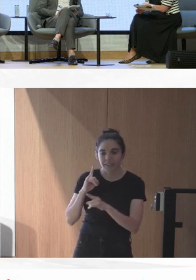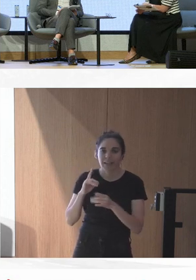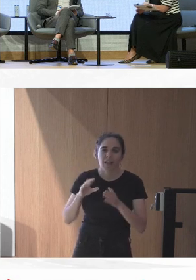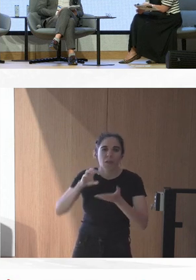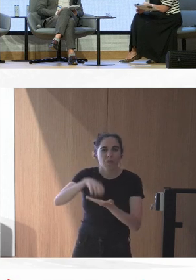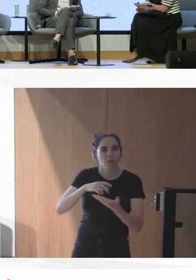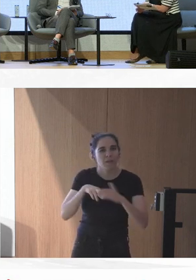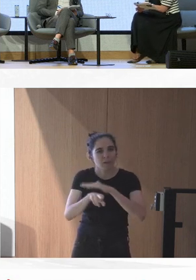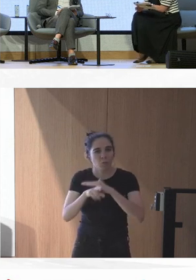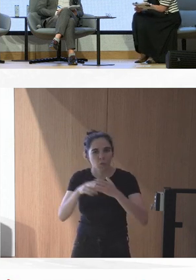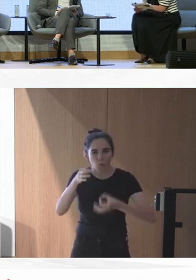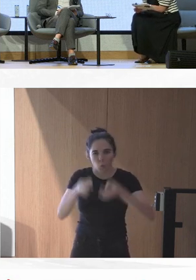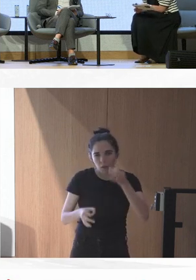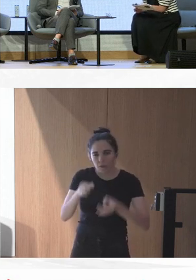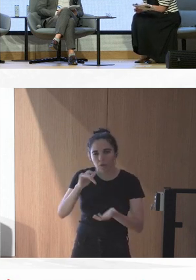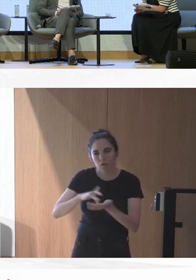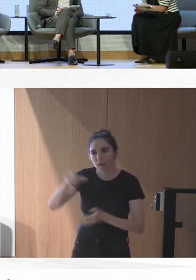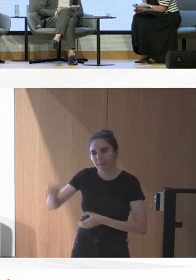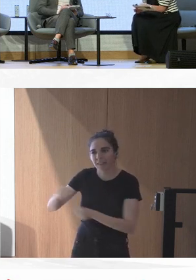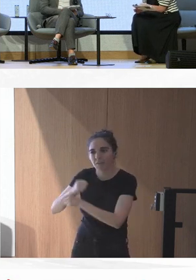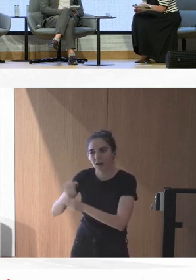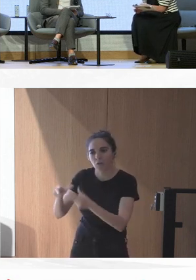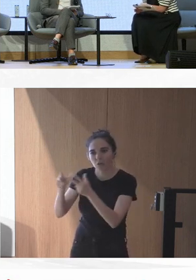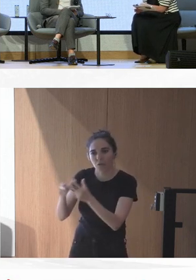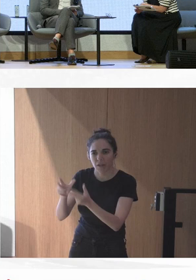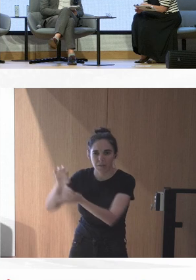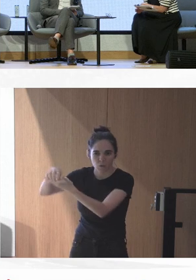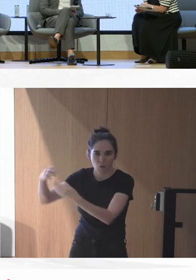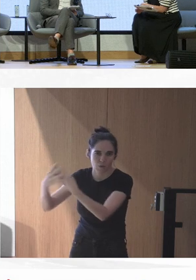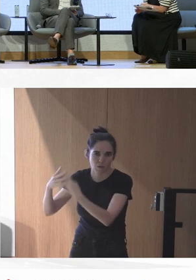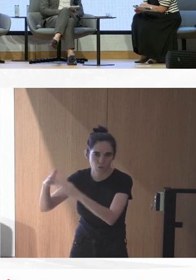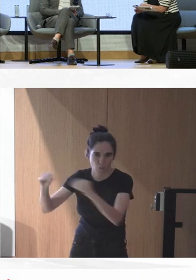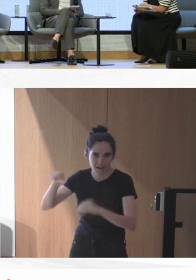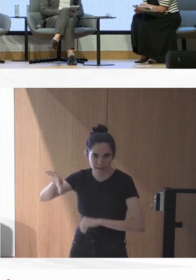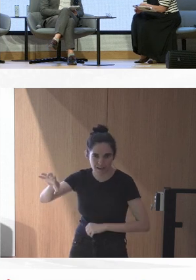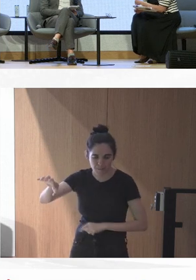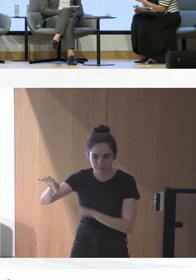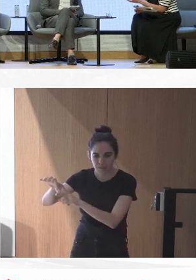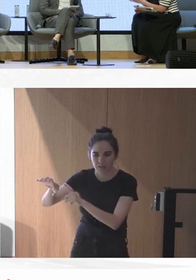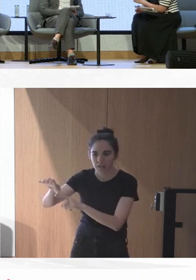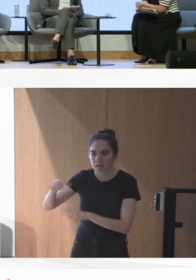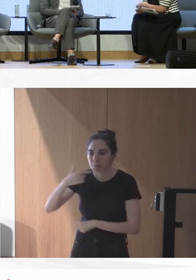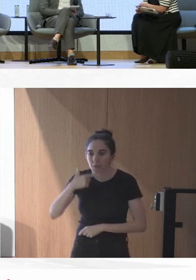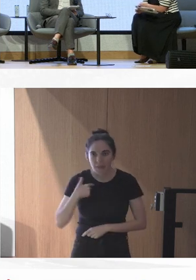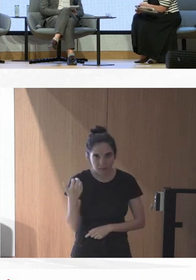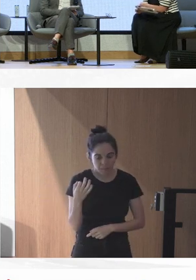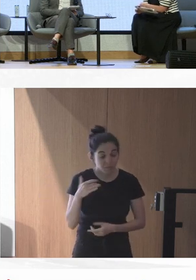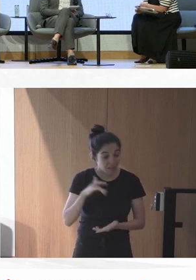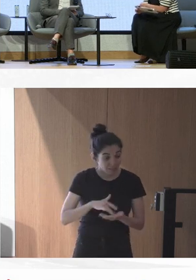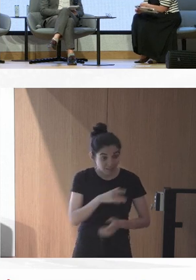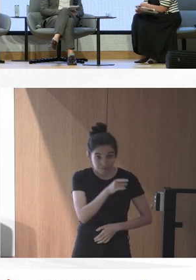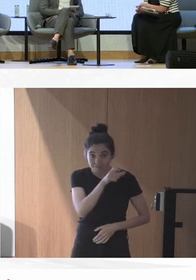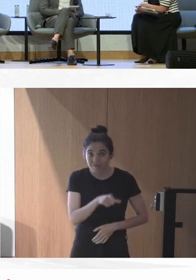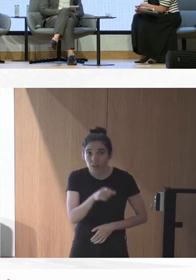Jurídicos de un trabajador social de una penitenciaría de Rumanía que nos dijo, mira, tengo un hombre